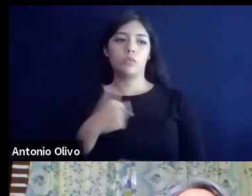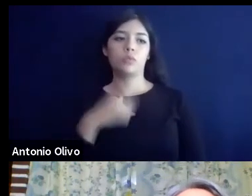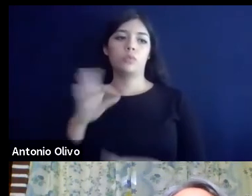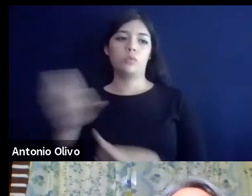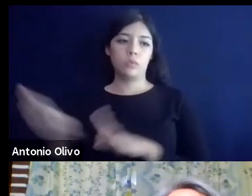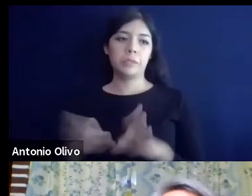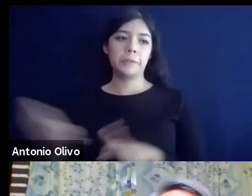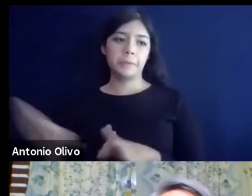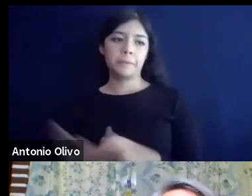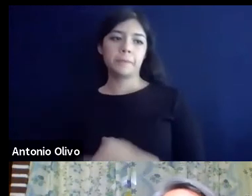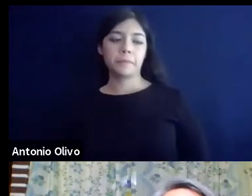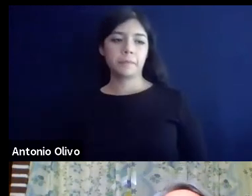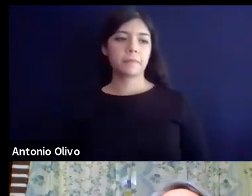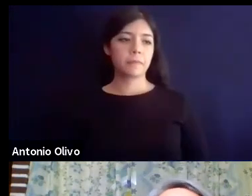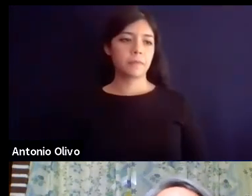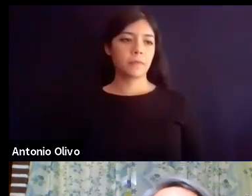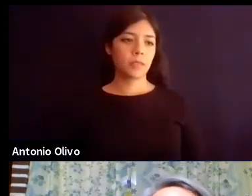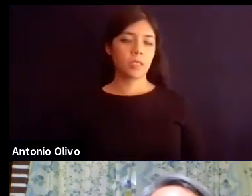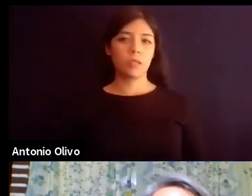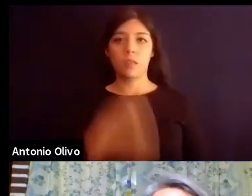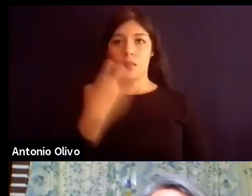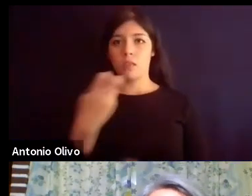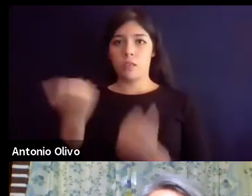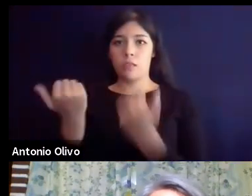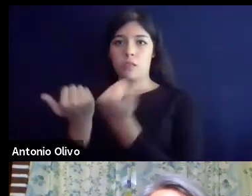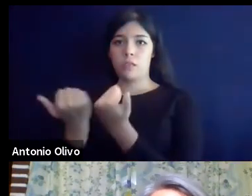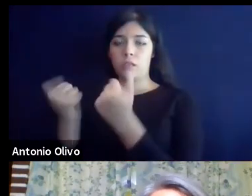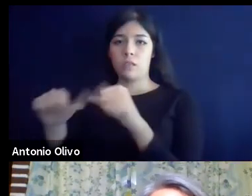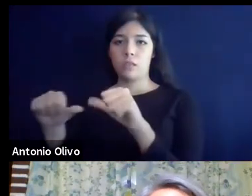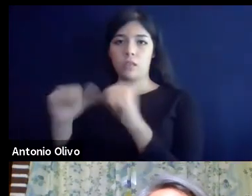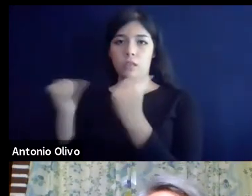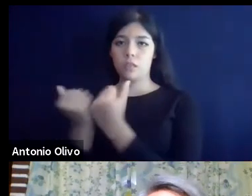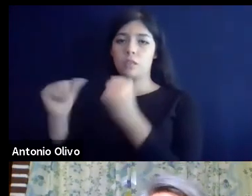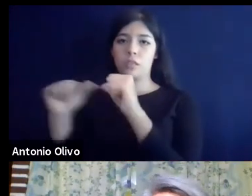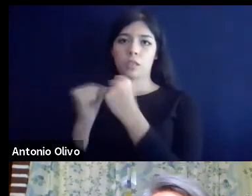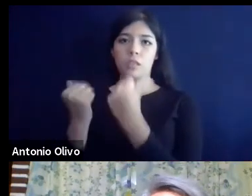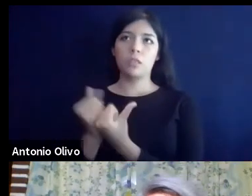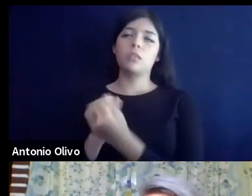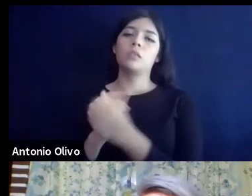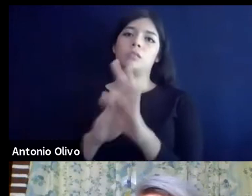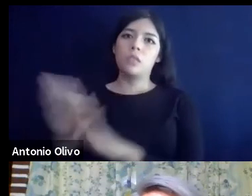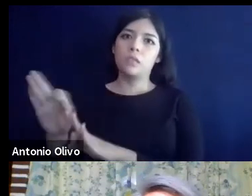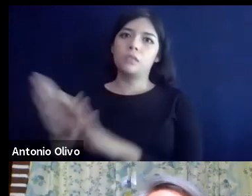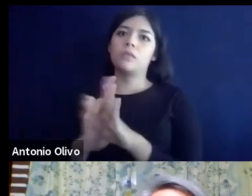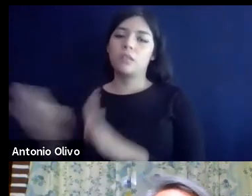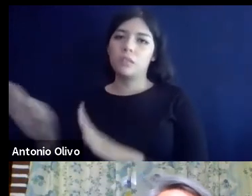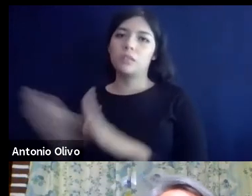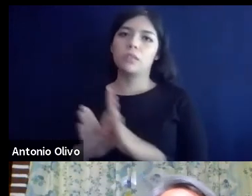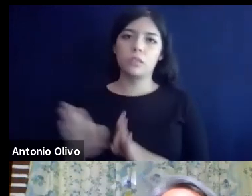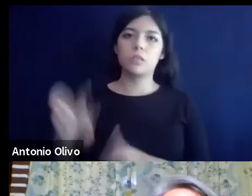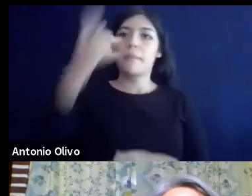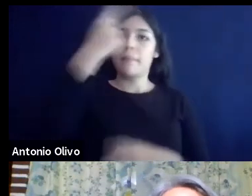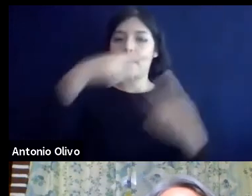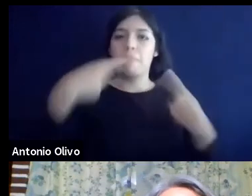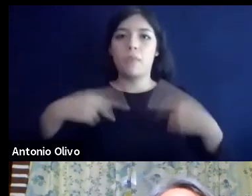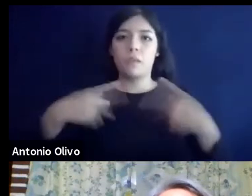este movimiento, esta asociación, vamos en busca de personas con discapacidad,